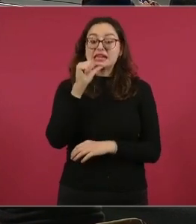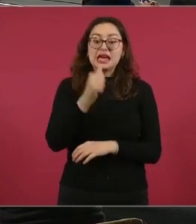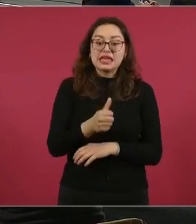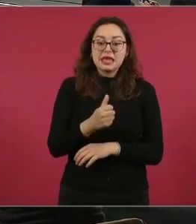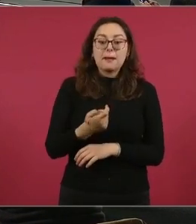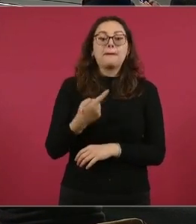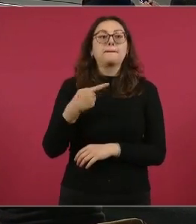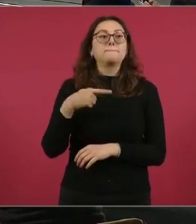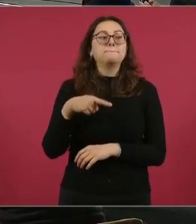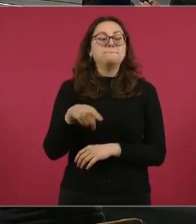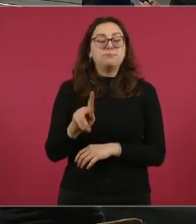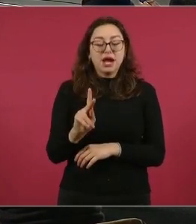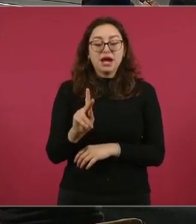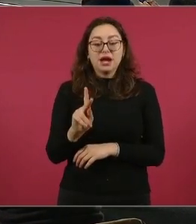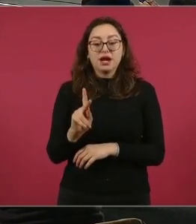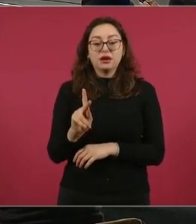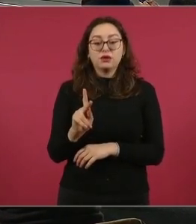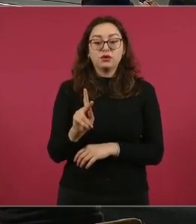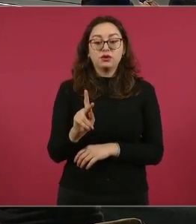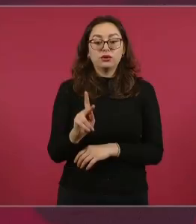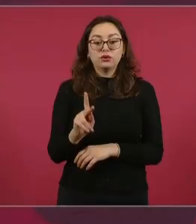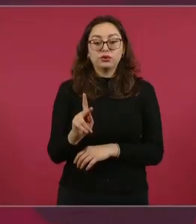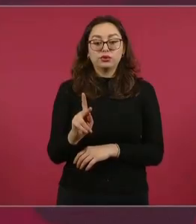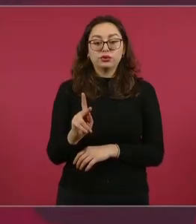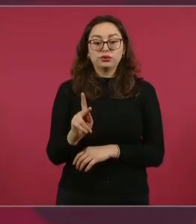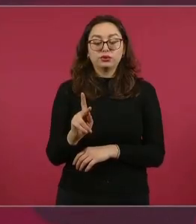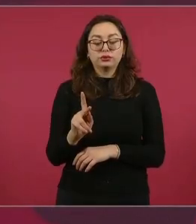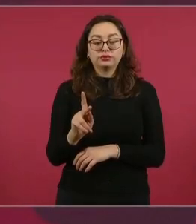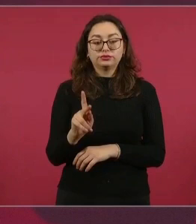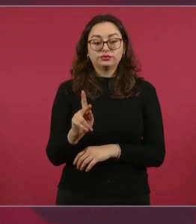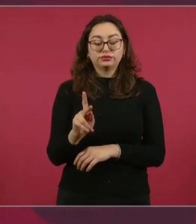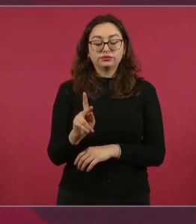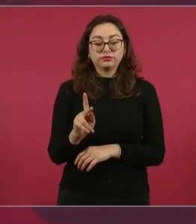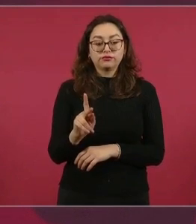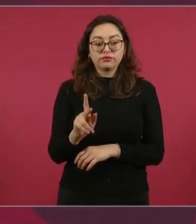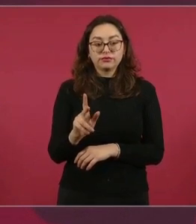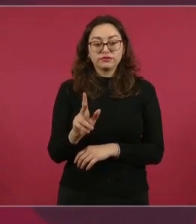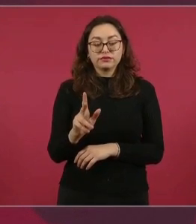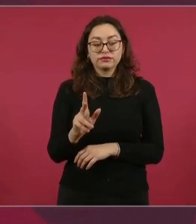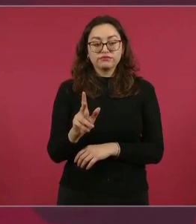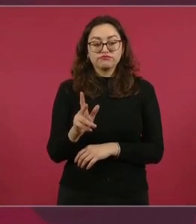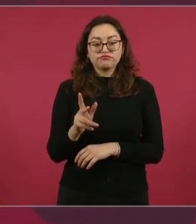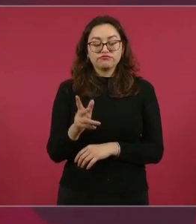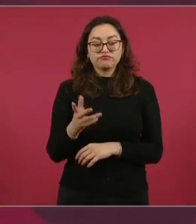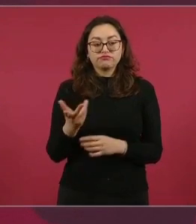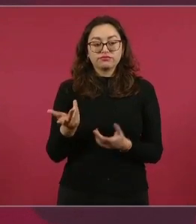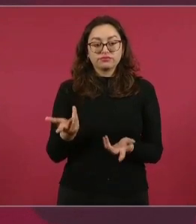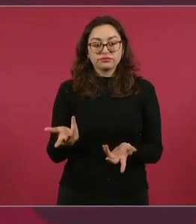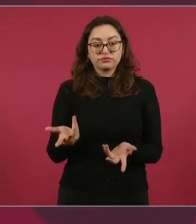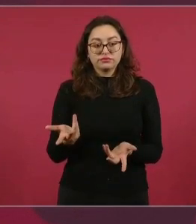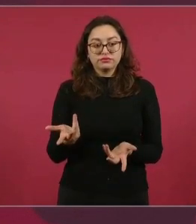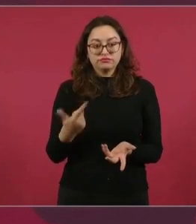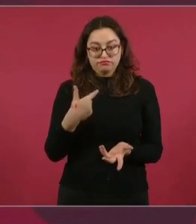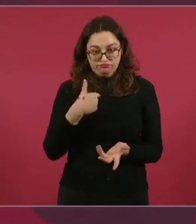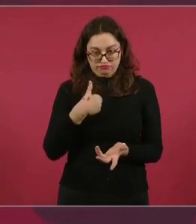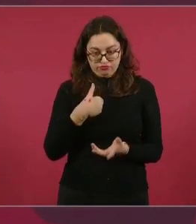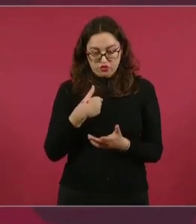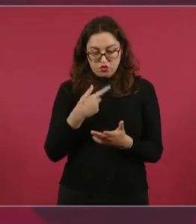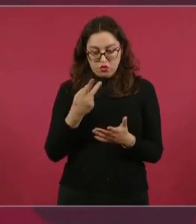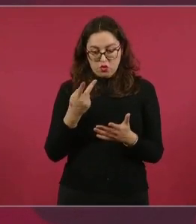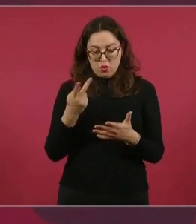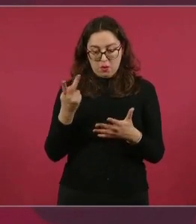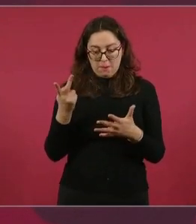pero que mandé a aplicar, aunque yo hice las